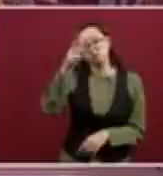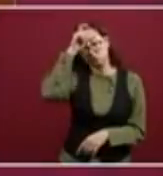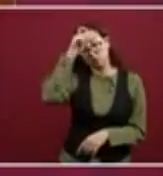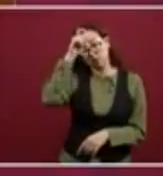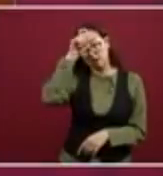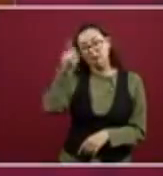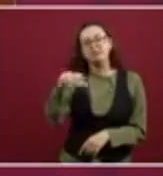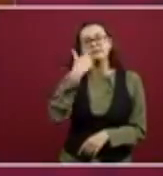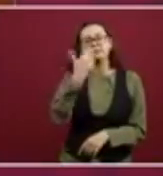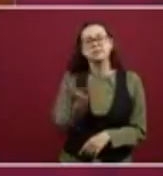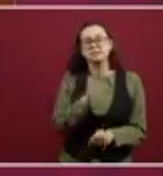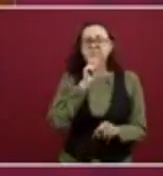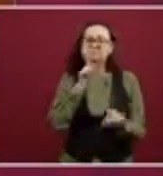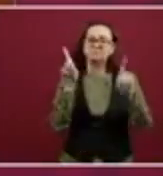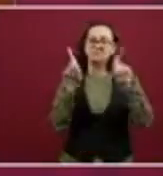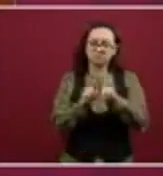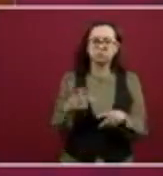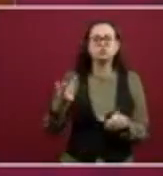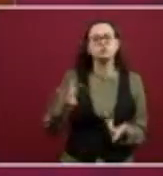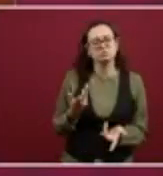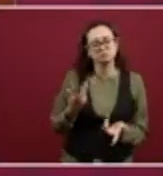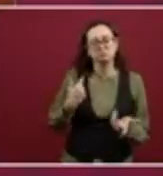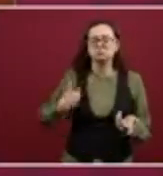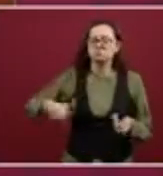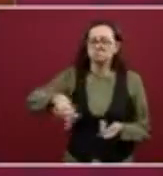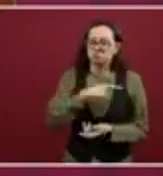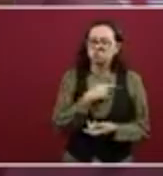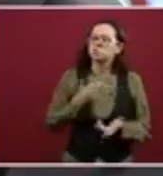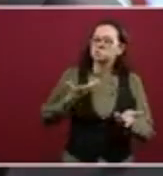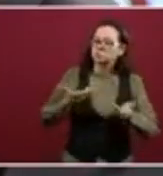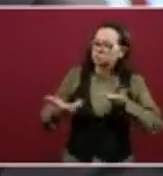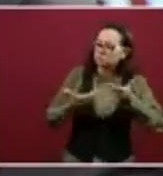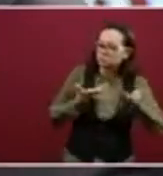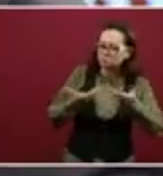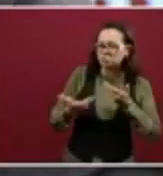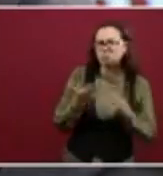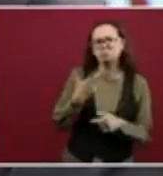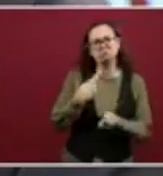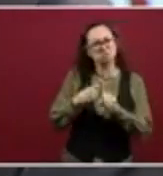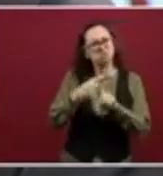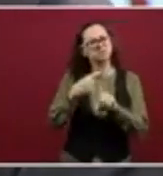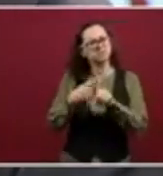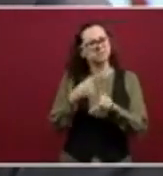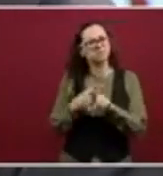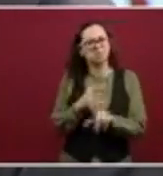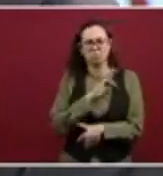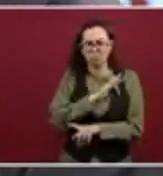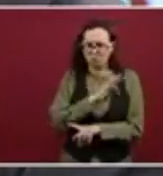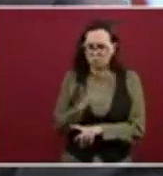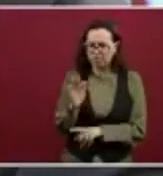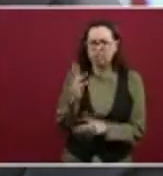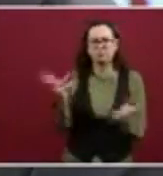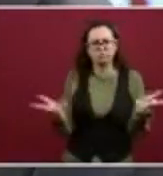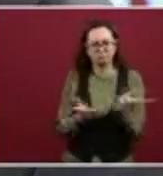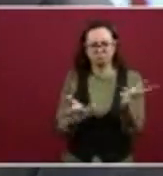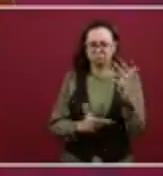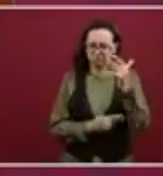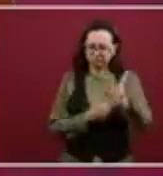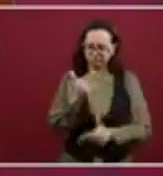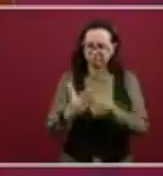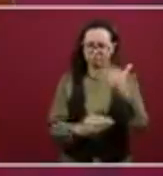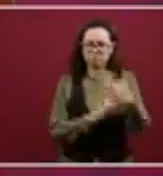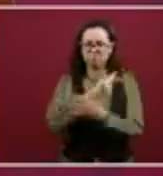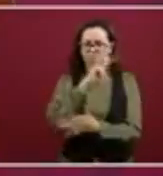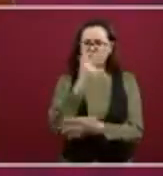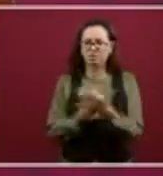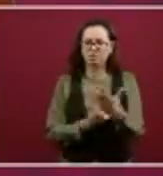Entonces, tenemos una muy favorable, diría yo, optimista posibilidad, potencialidad para este proyecto.